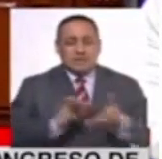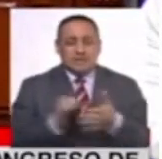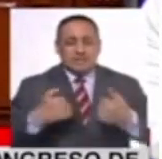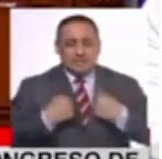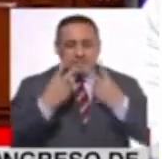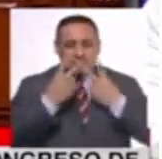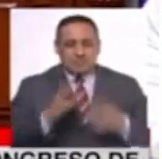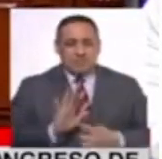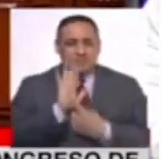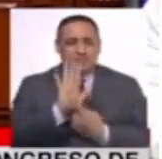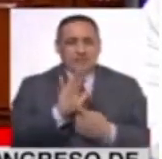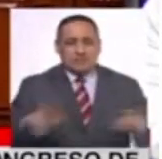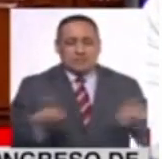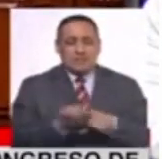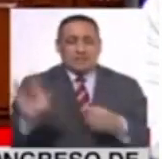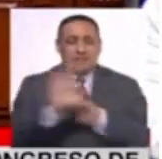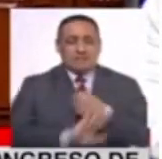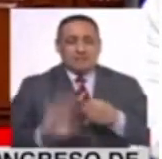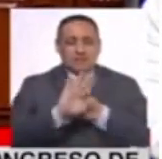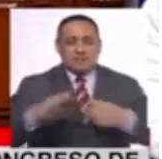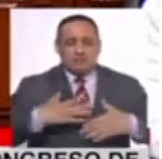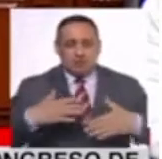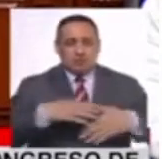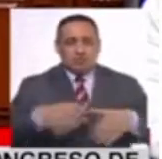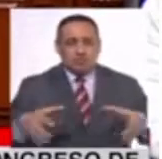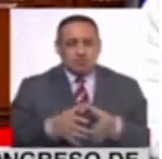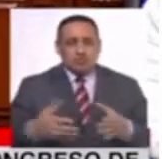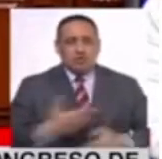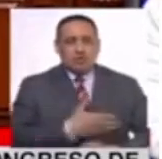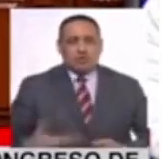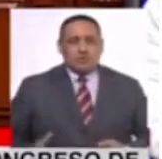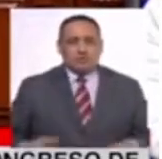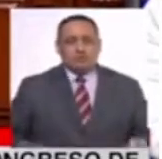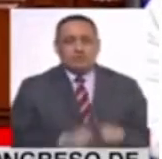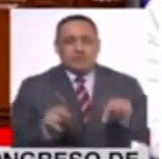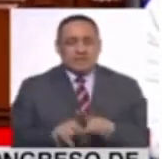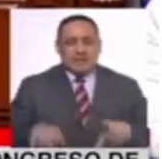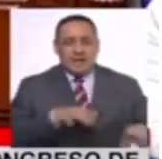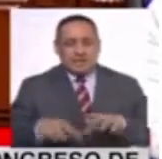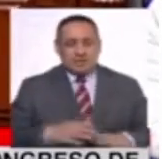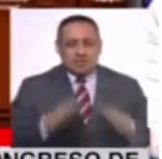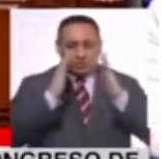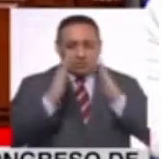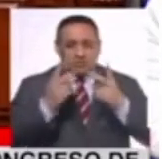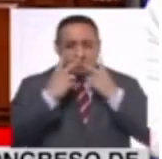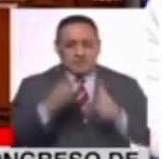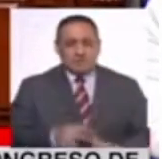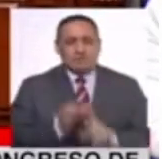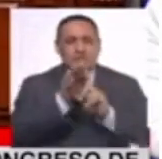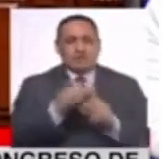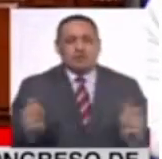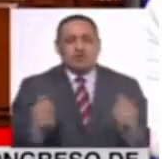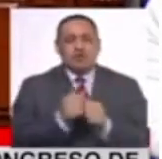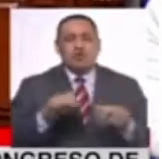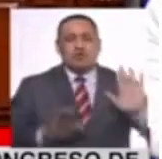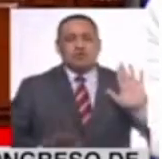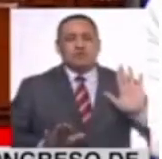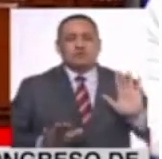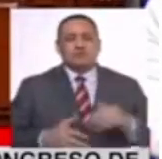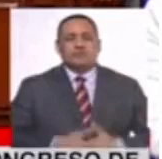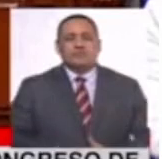como presentarlos y defender el fuero parlamentario, lo cual haré con dedicación y particularmente con